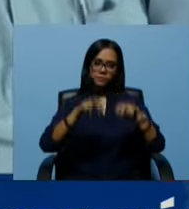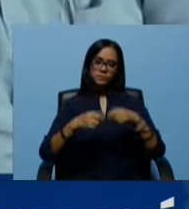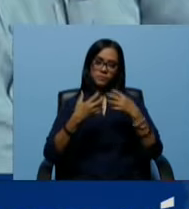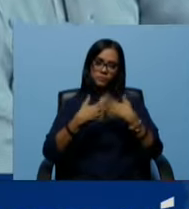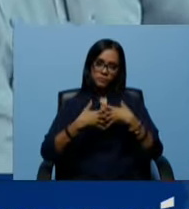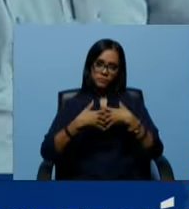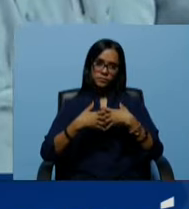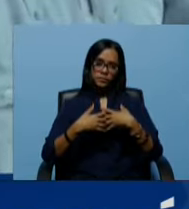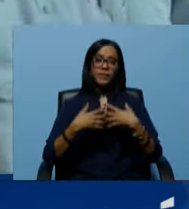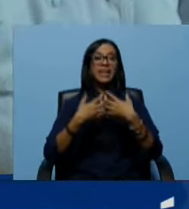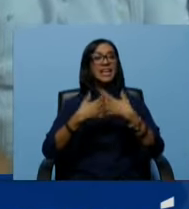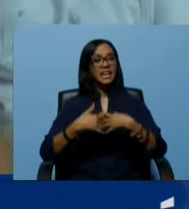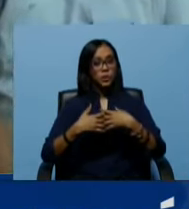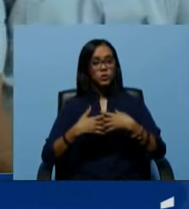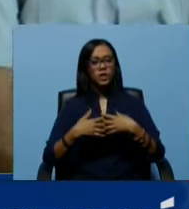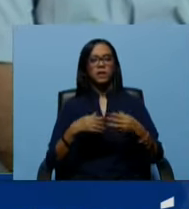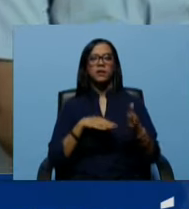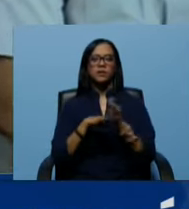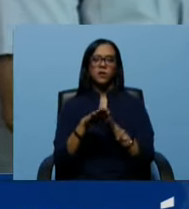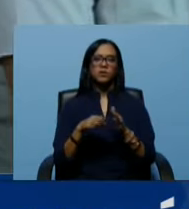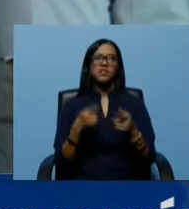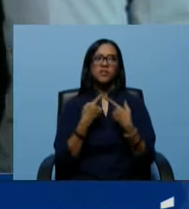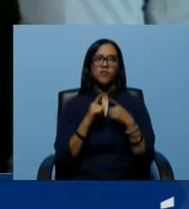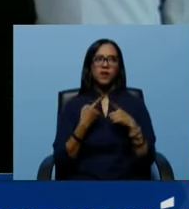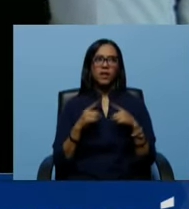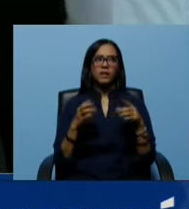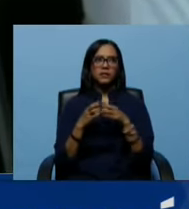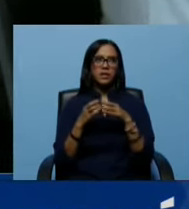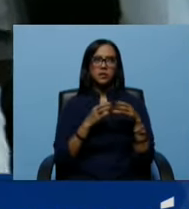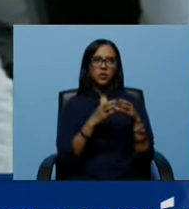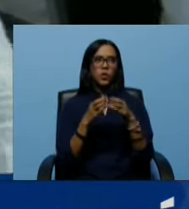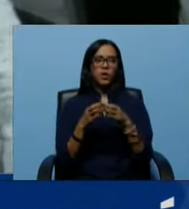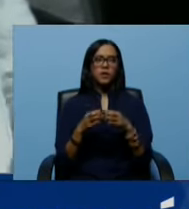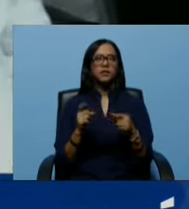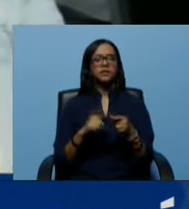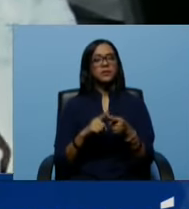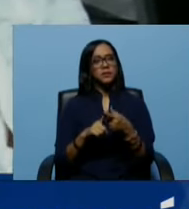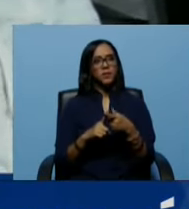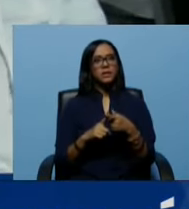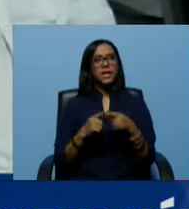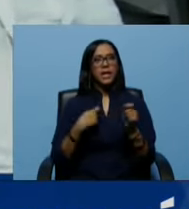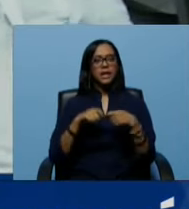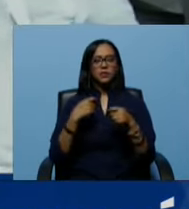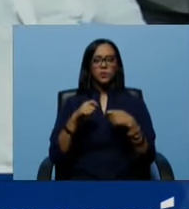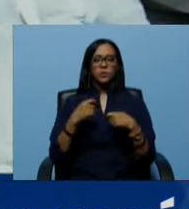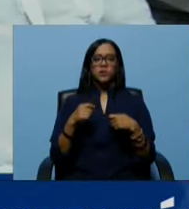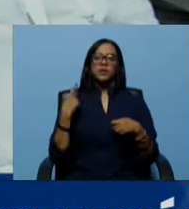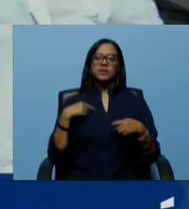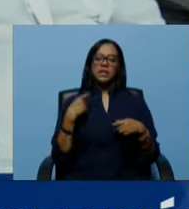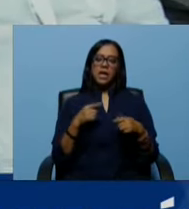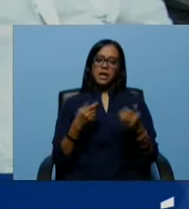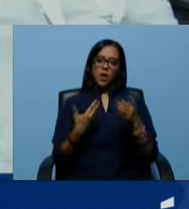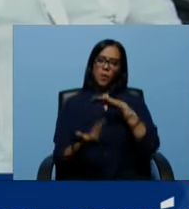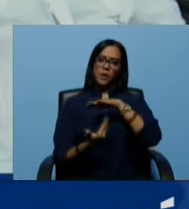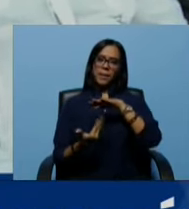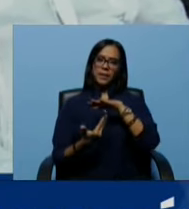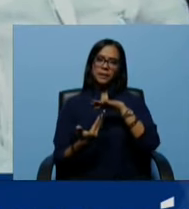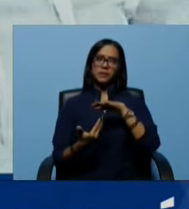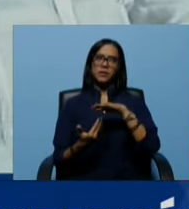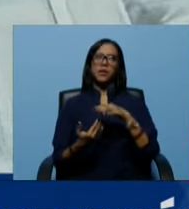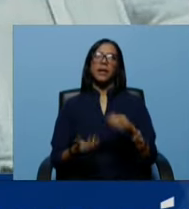industria, está el desarrollo de distintos sectores. Así que la exportación tiene una plataforma y una